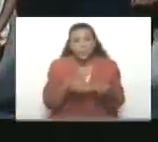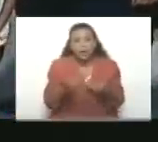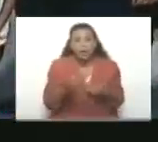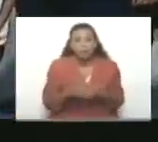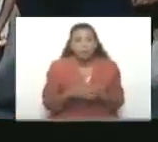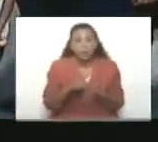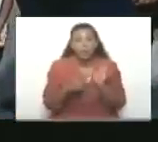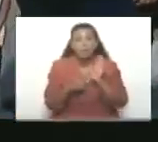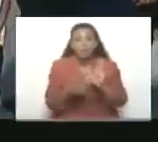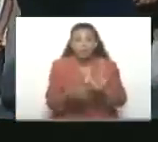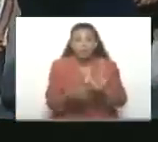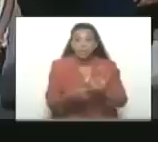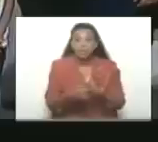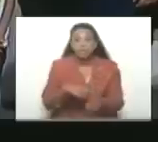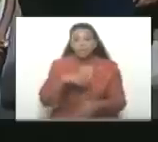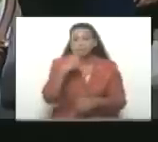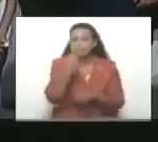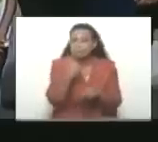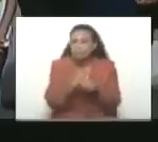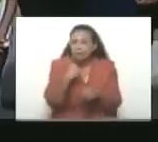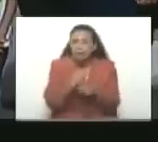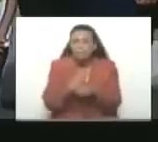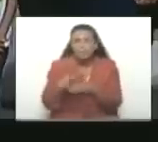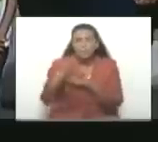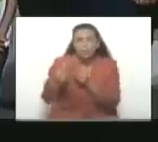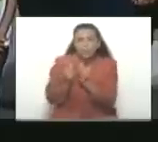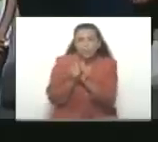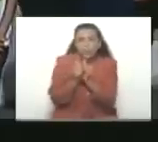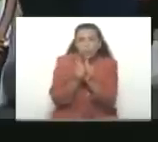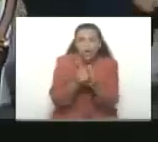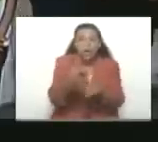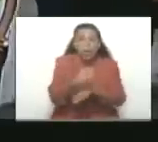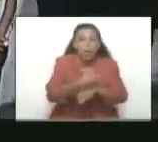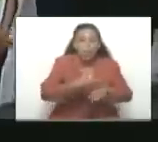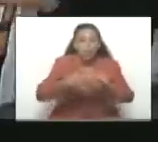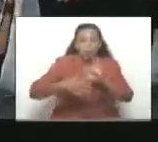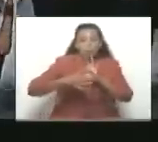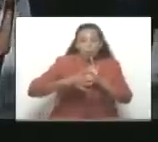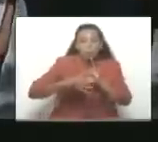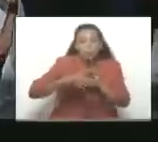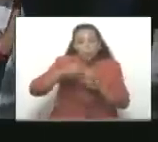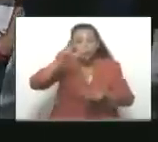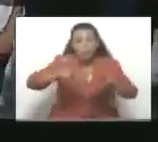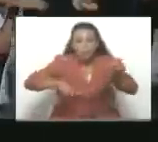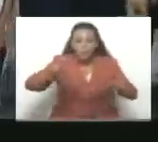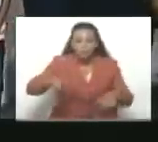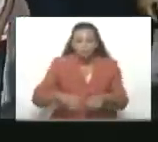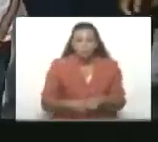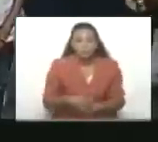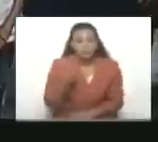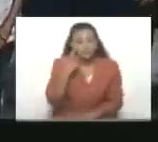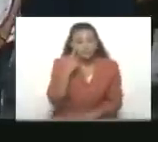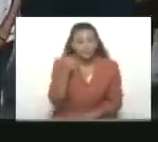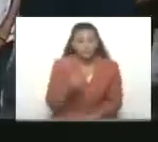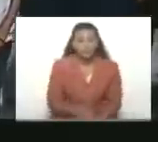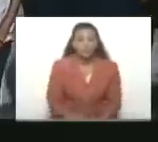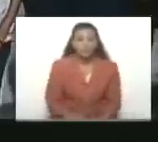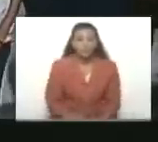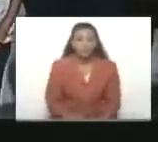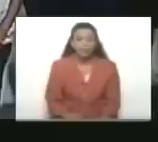año ha demostrado día a día el acompañamiento del gobierno revolucionario usted Se